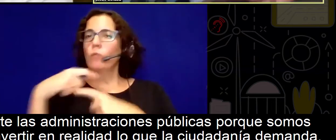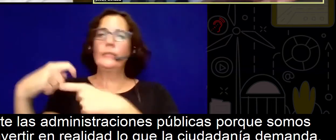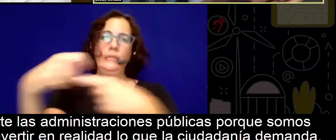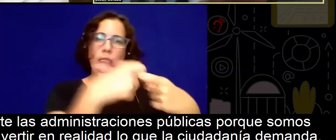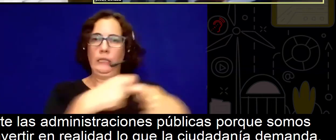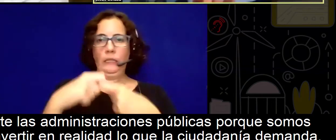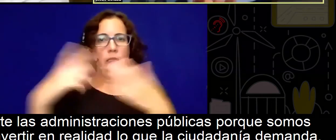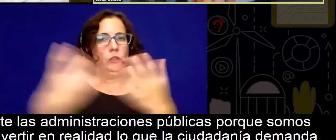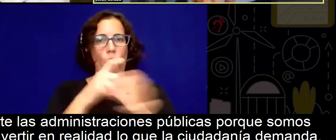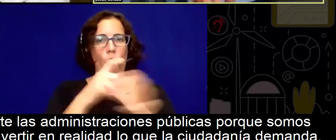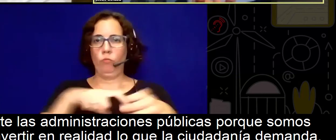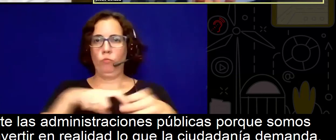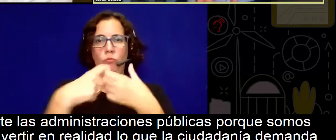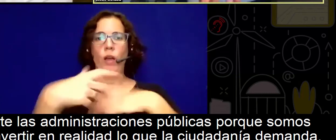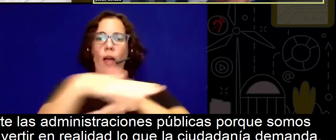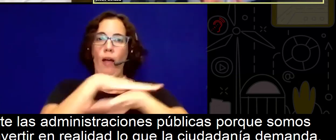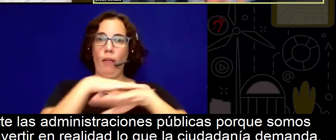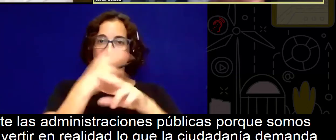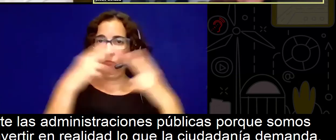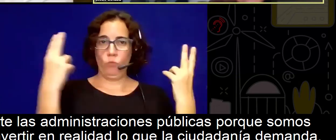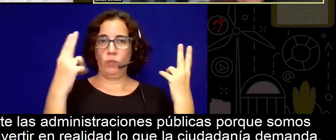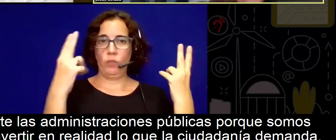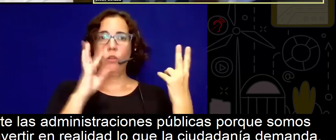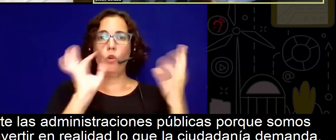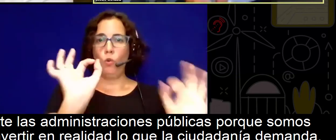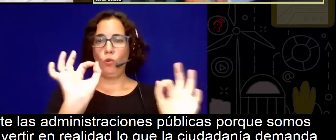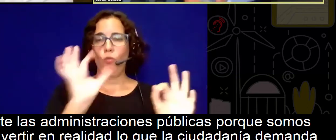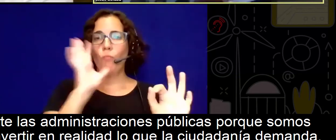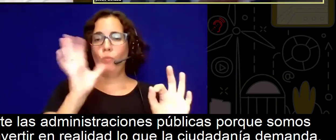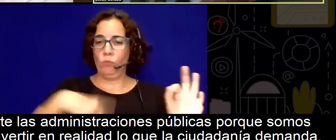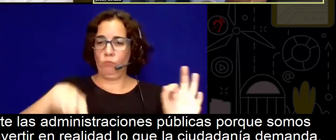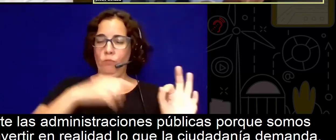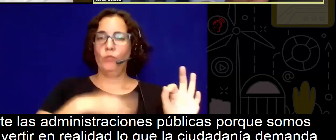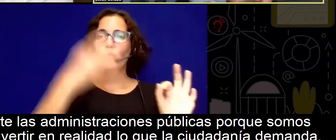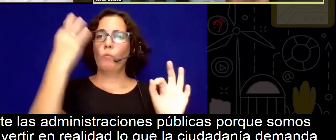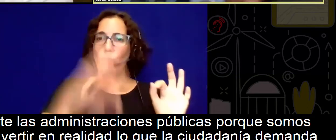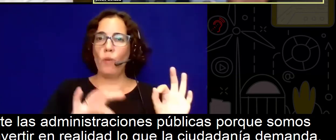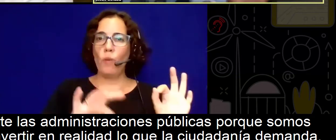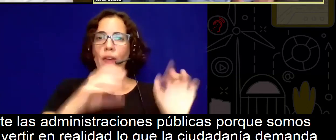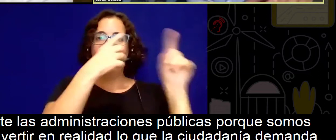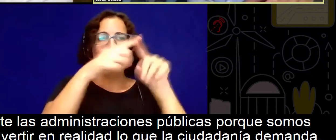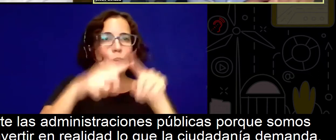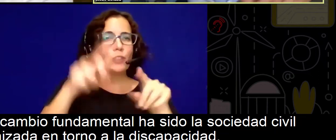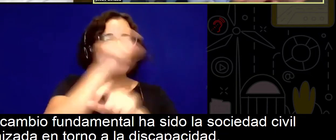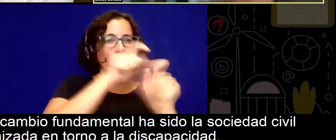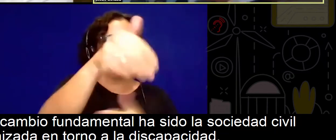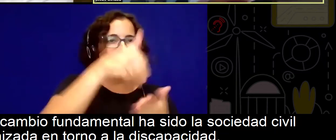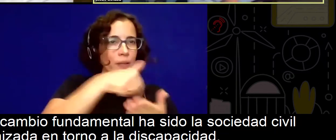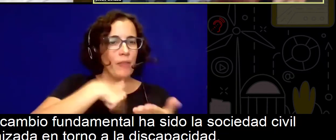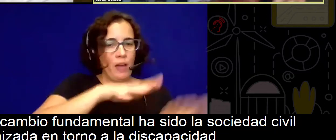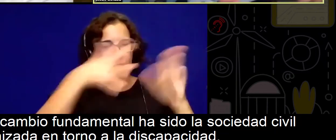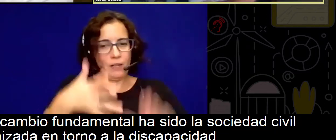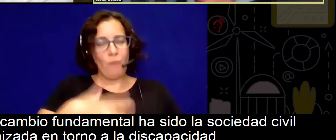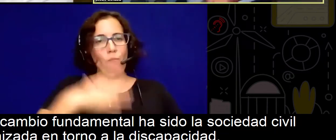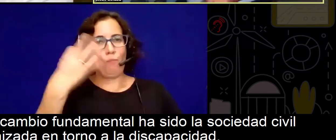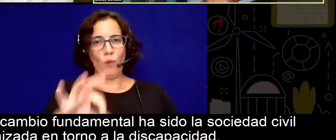las administraciones públicas, evidentemente, porque al final somos los que podemos convertir en realidad lo que la ciudadanía demanda, pero el motor del